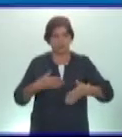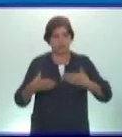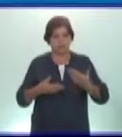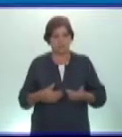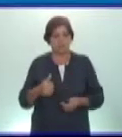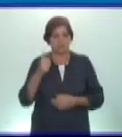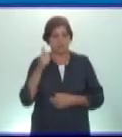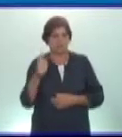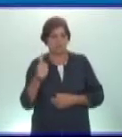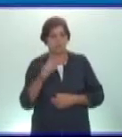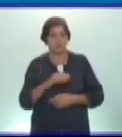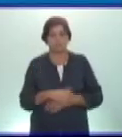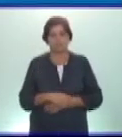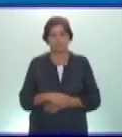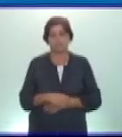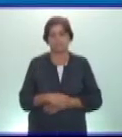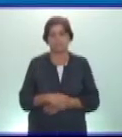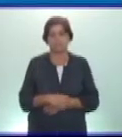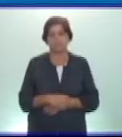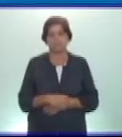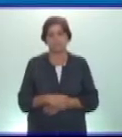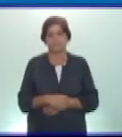Adelante.